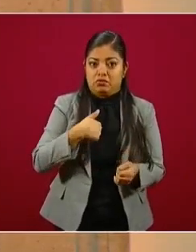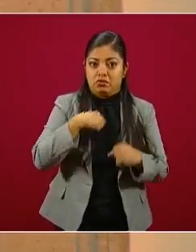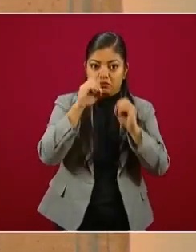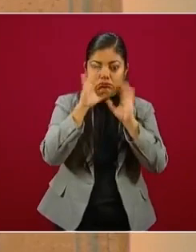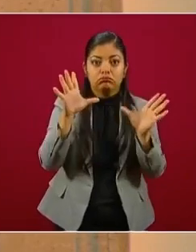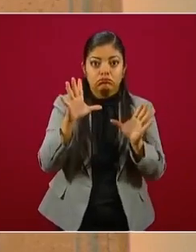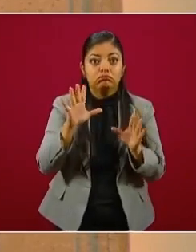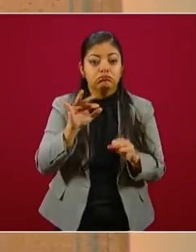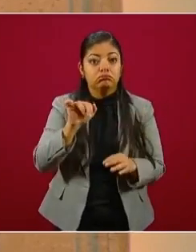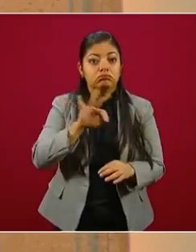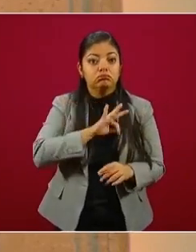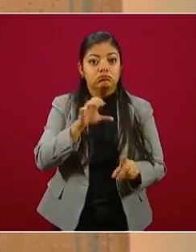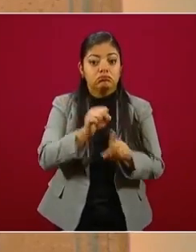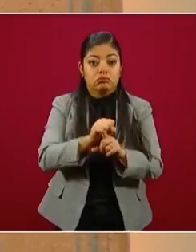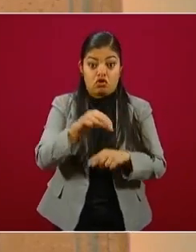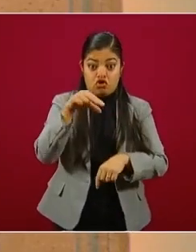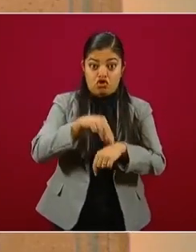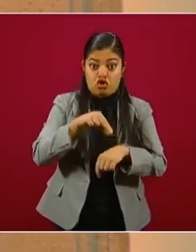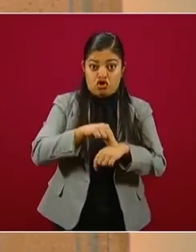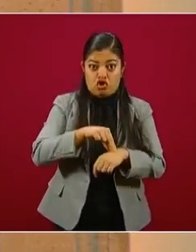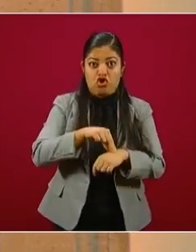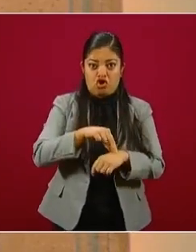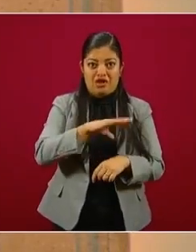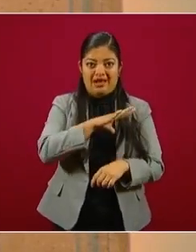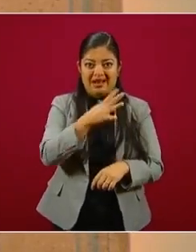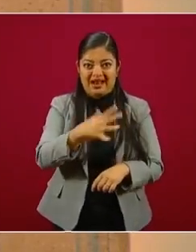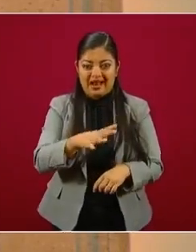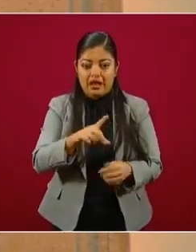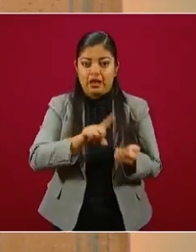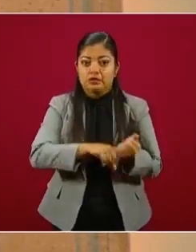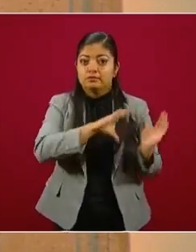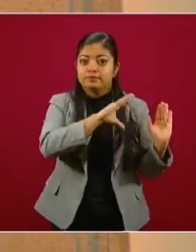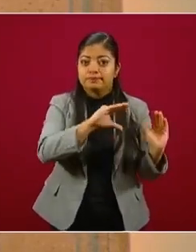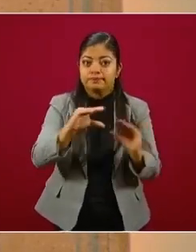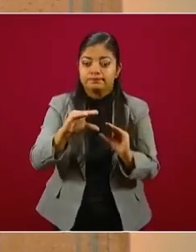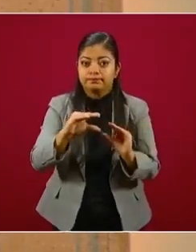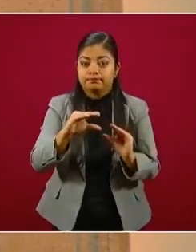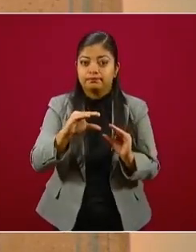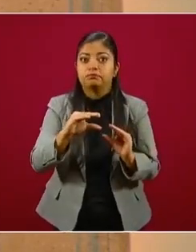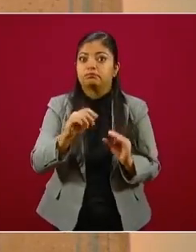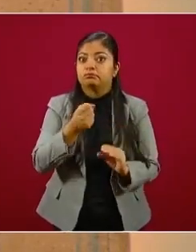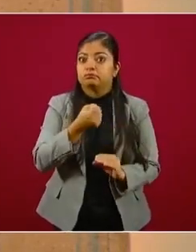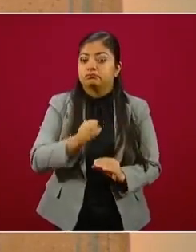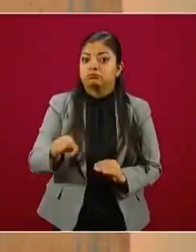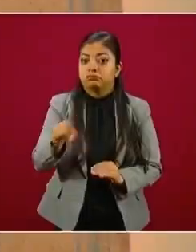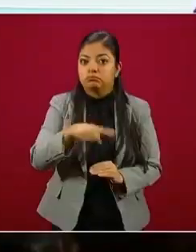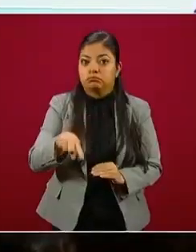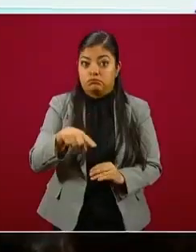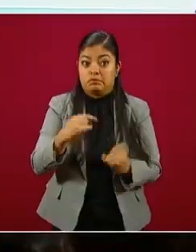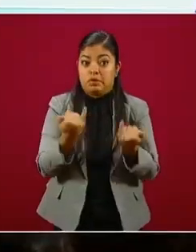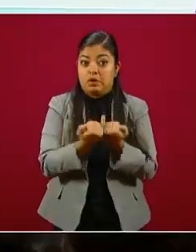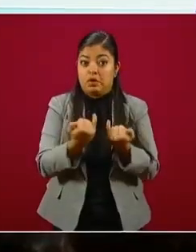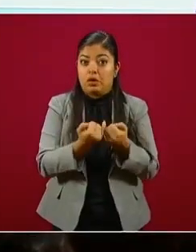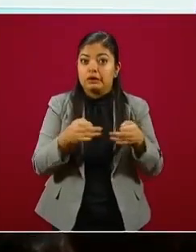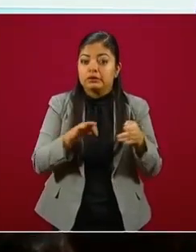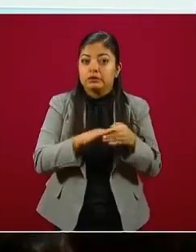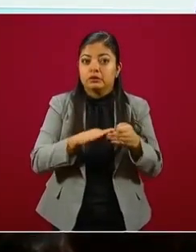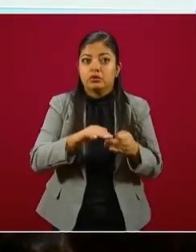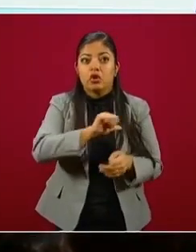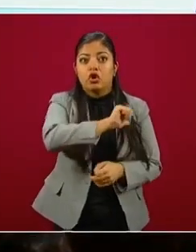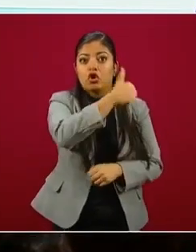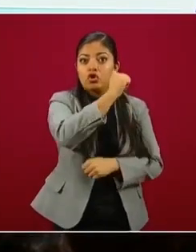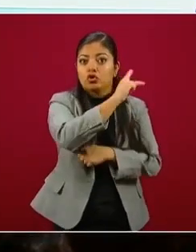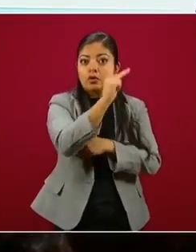se ha logrado. Médicos generales, y eso nos acerca a lo que en otros países, y lo puntualizo, la base de la